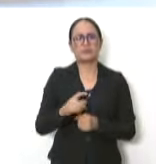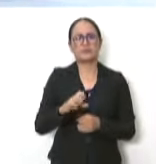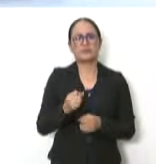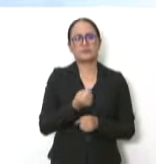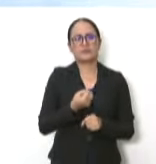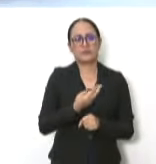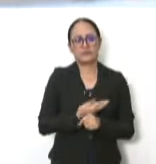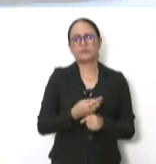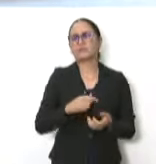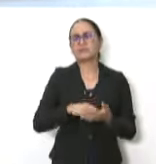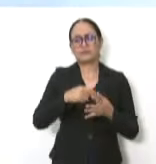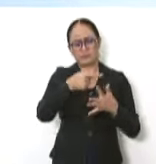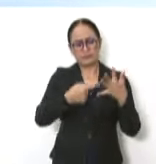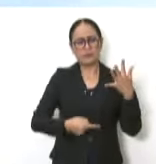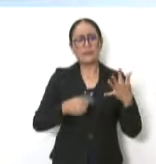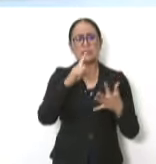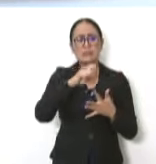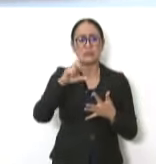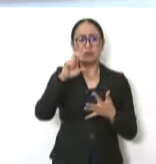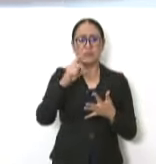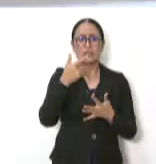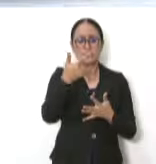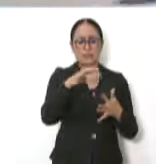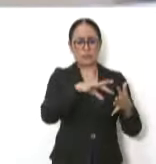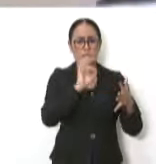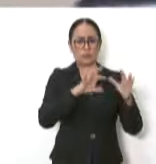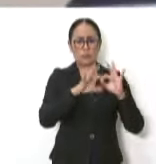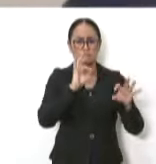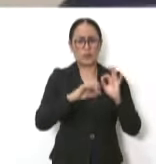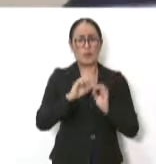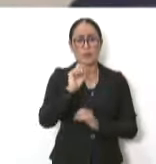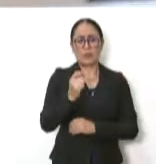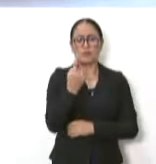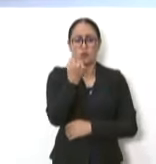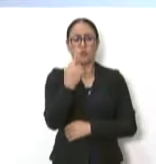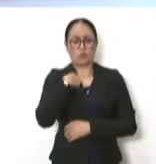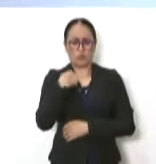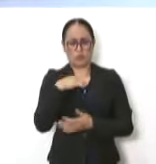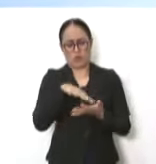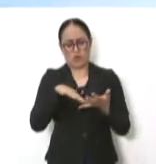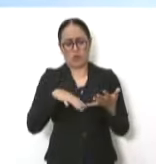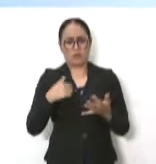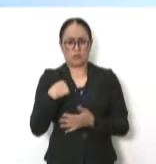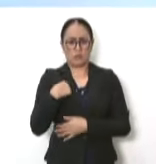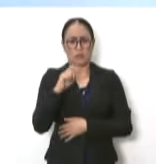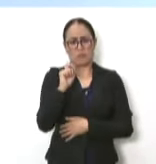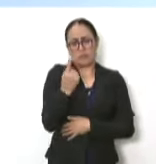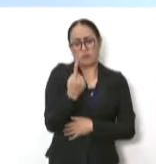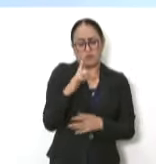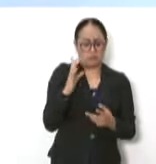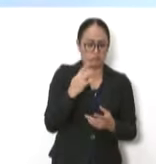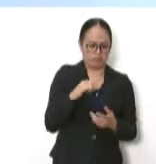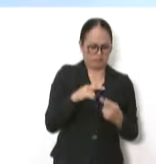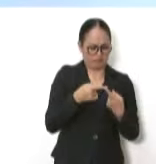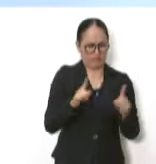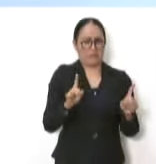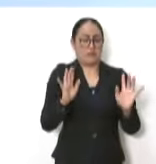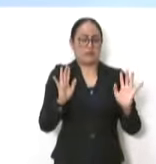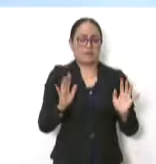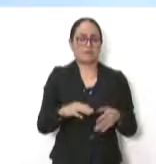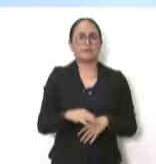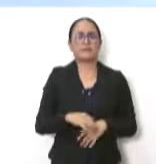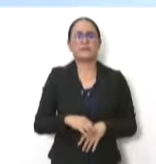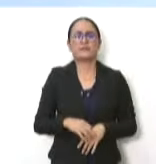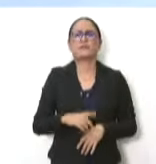de impugnar 21 de ellos. Veía que a lo mejor ahí tenemos una diferencia, yo leí 21, pero bueno, de ellos,